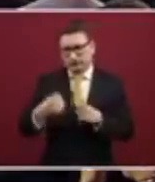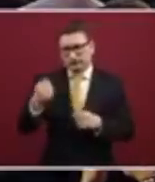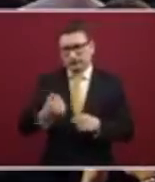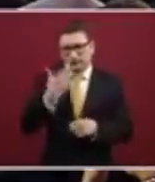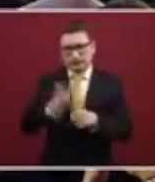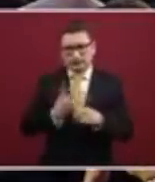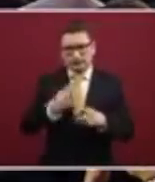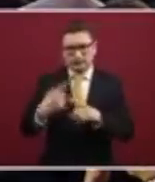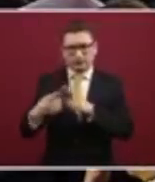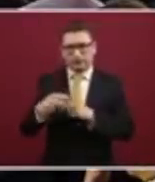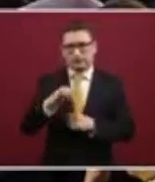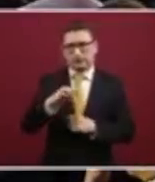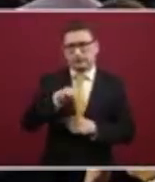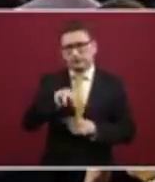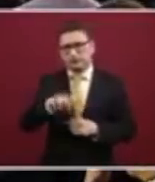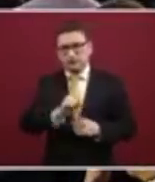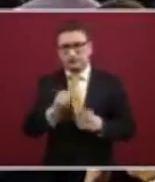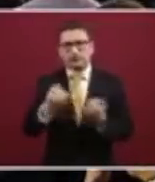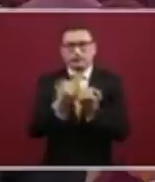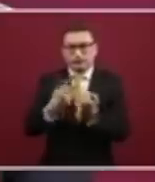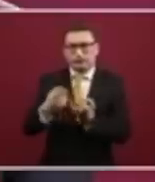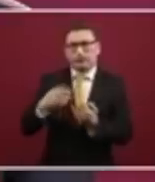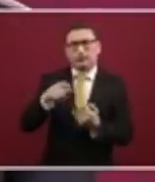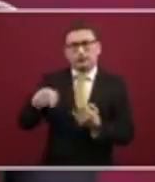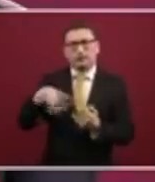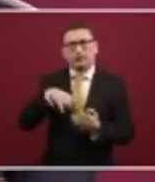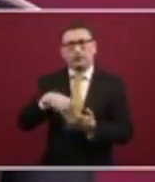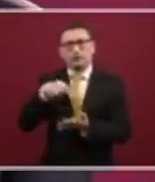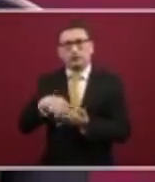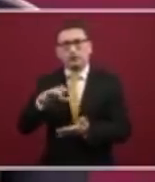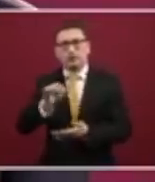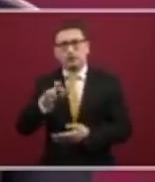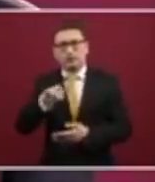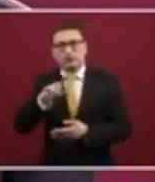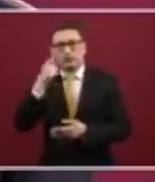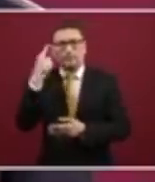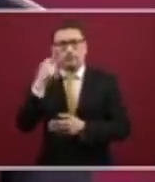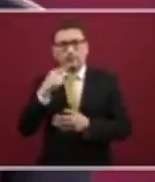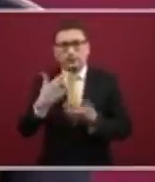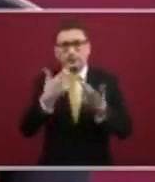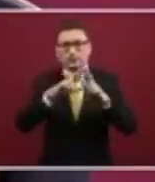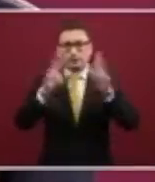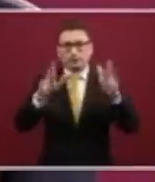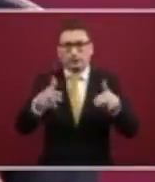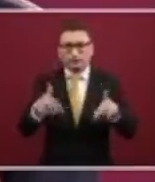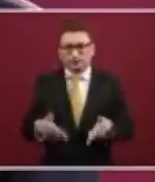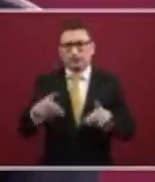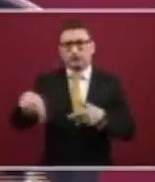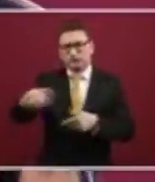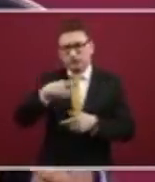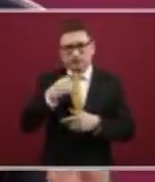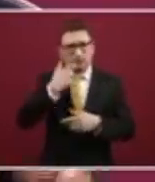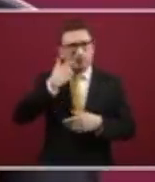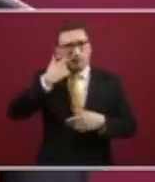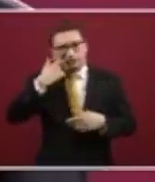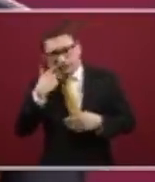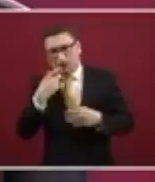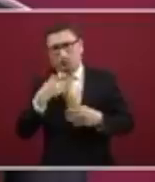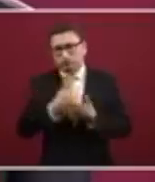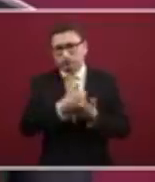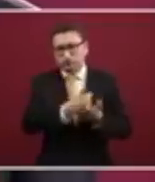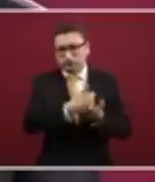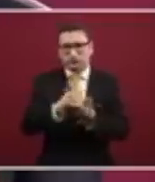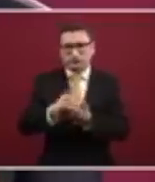por ejemplo, el IMSS, que tiene CARAS, que son los centros de atención para rehabilitación para las adicciones, que están en las